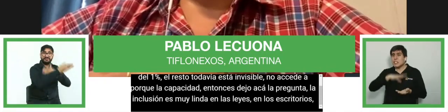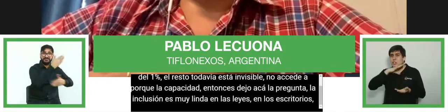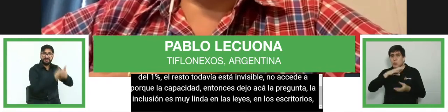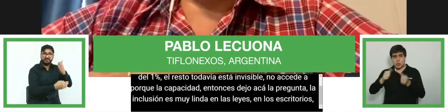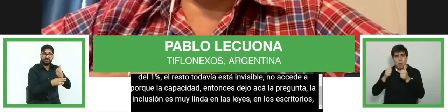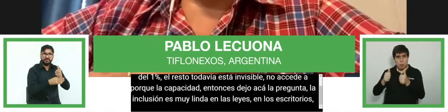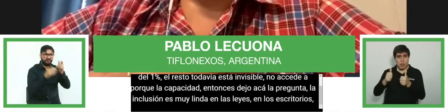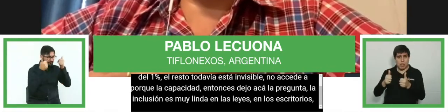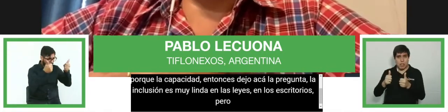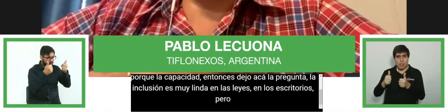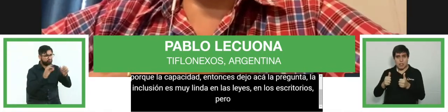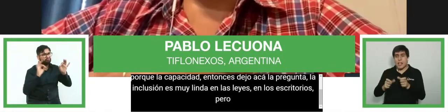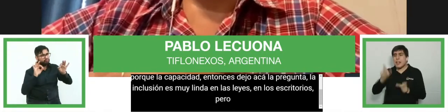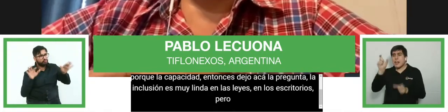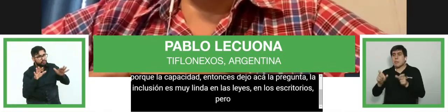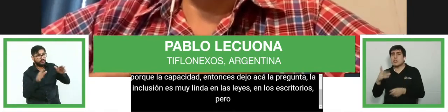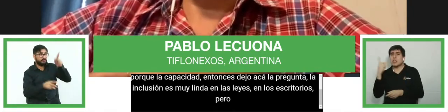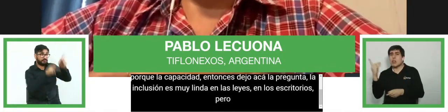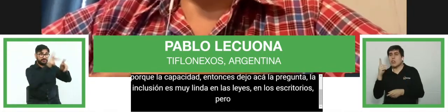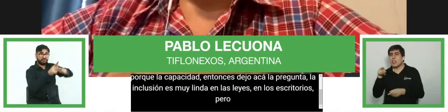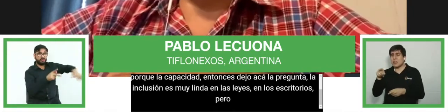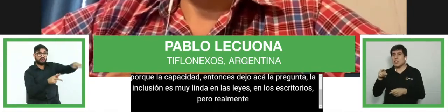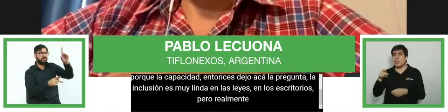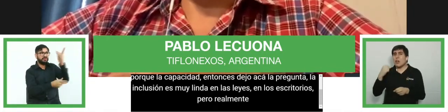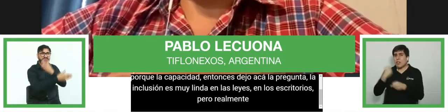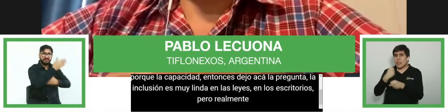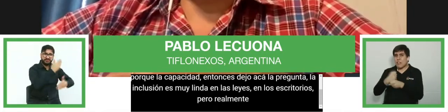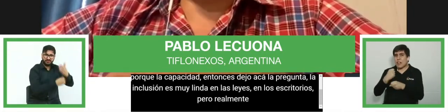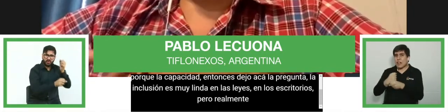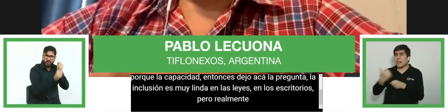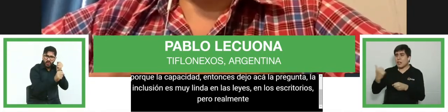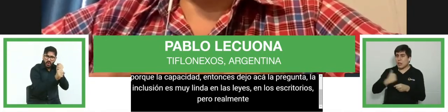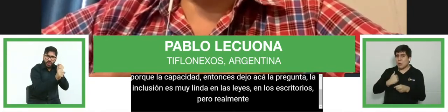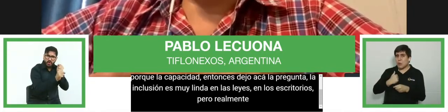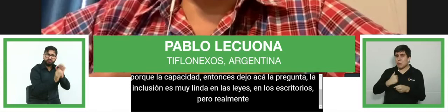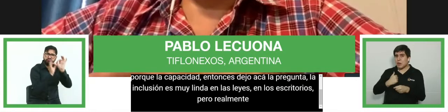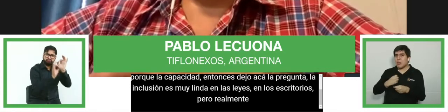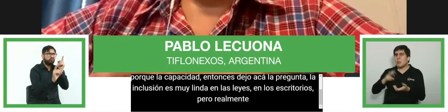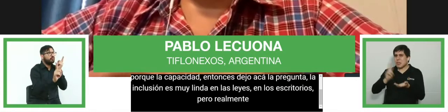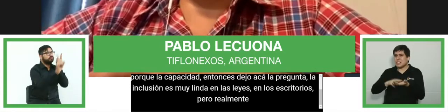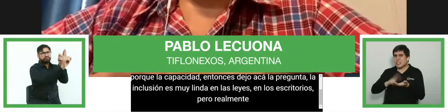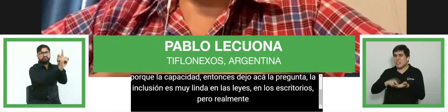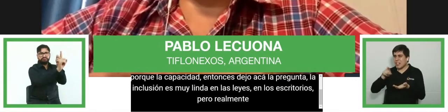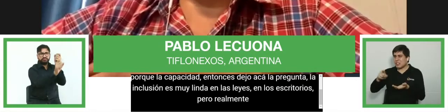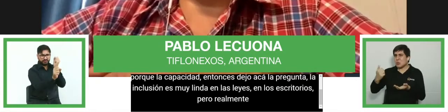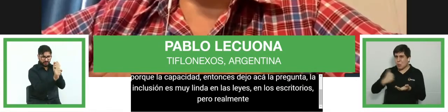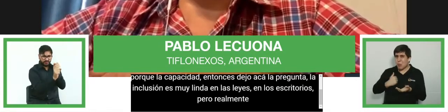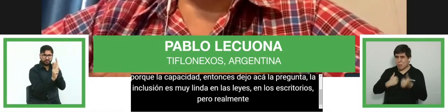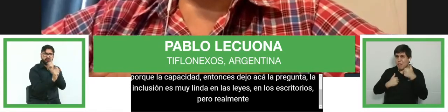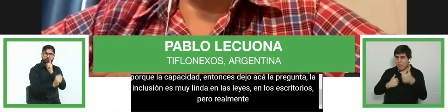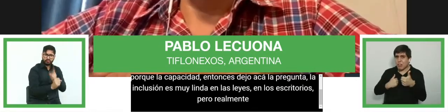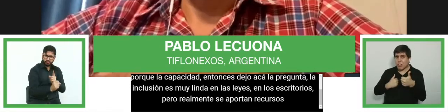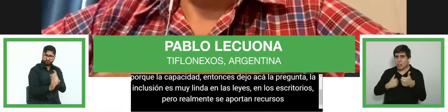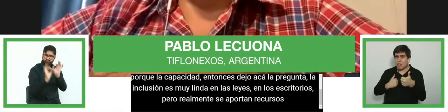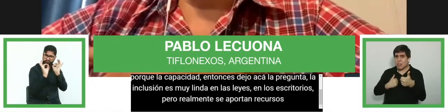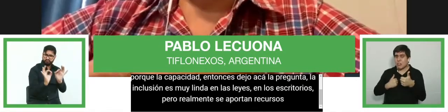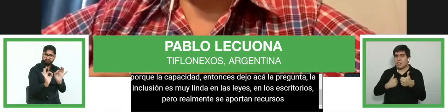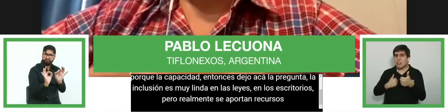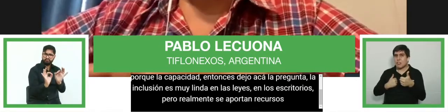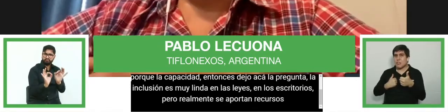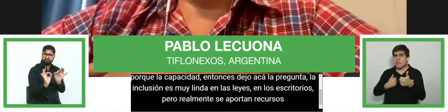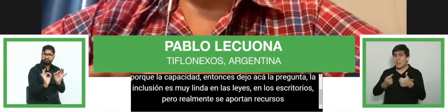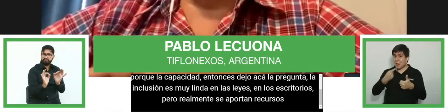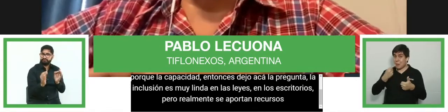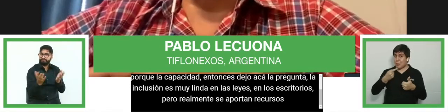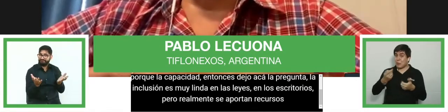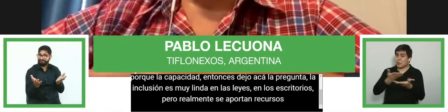la participación de las personas con discapacidad para medir realmente los efectos de esas inversiones. Preguntas